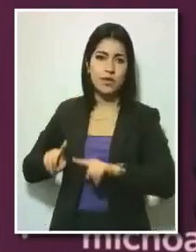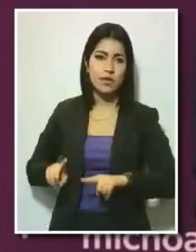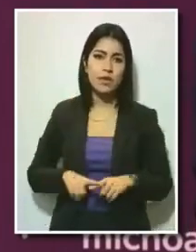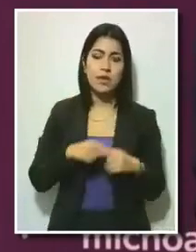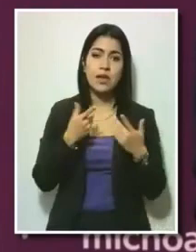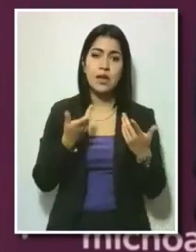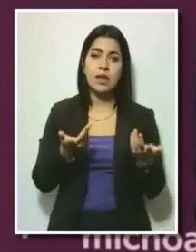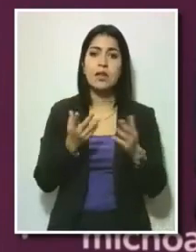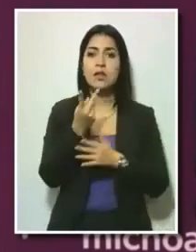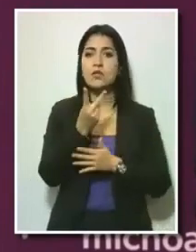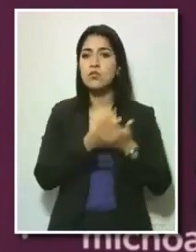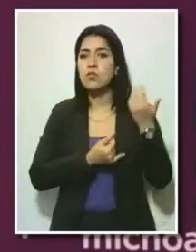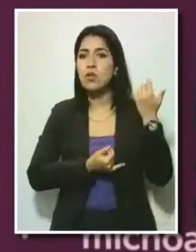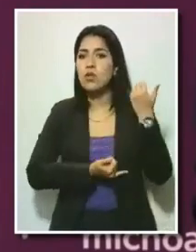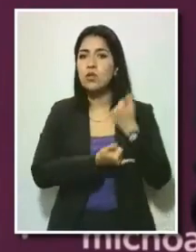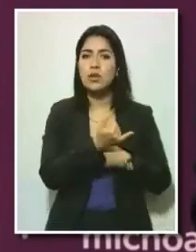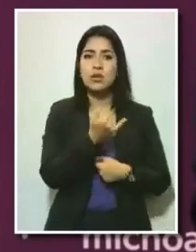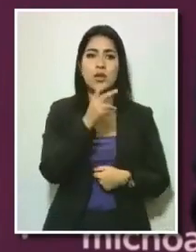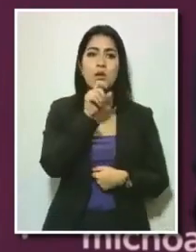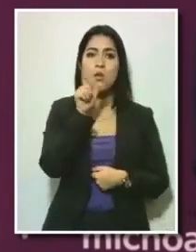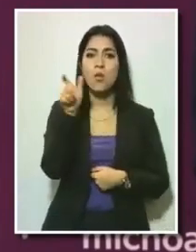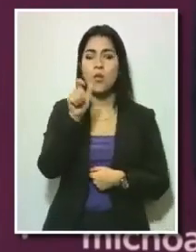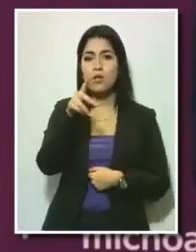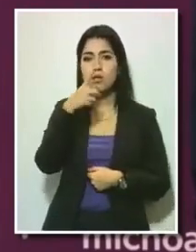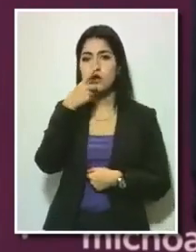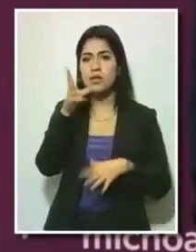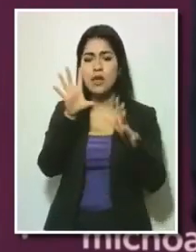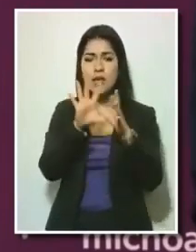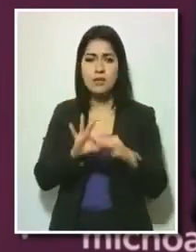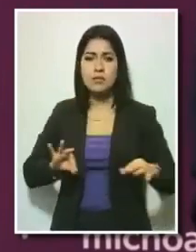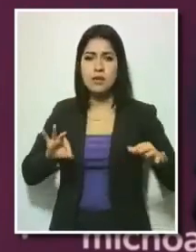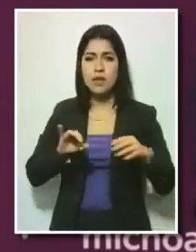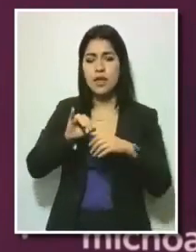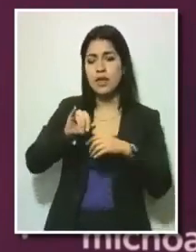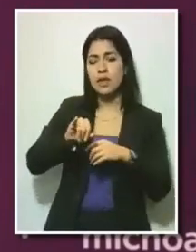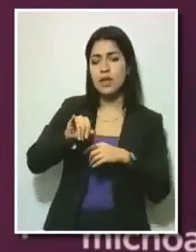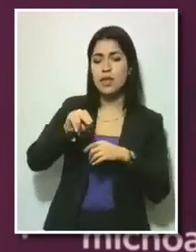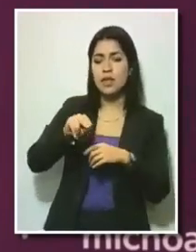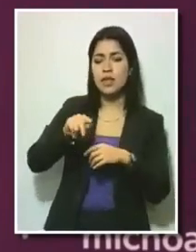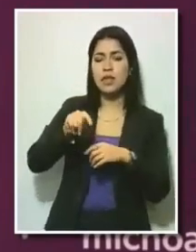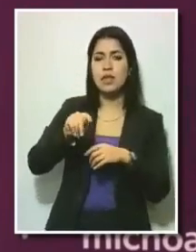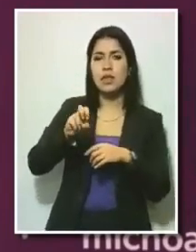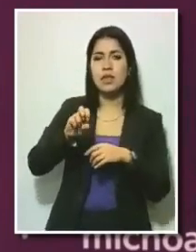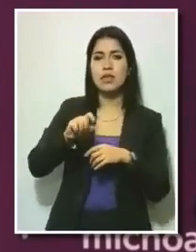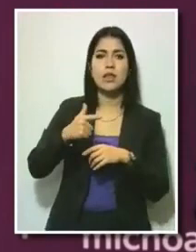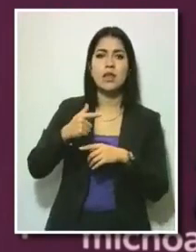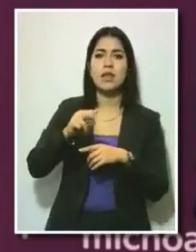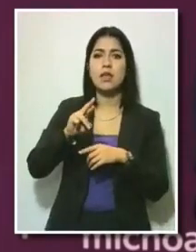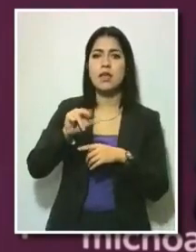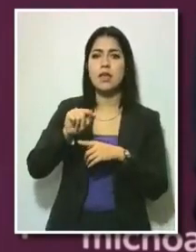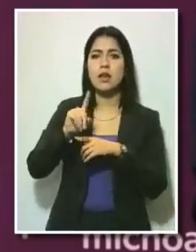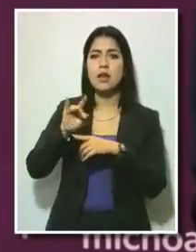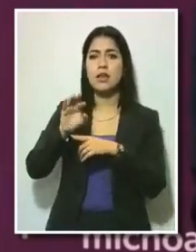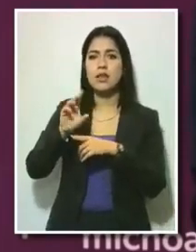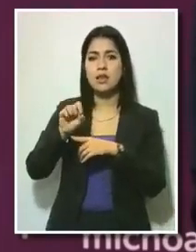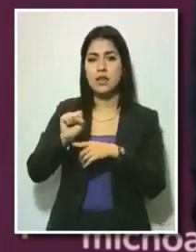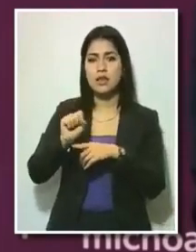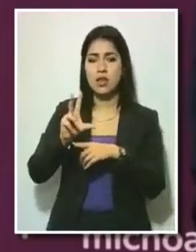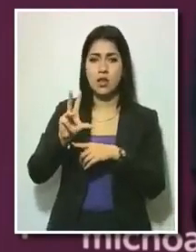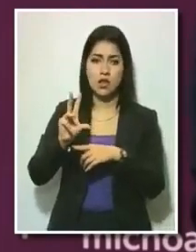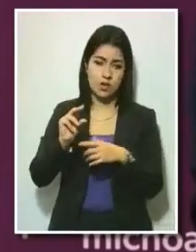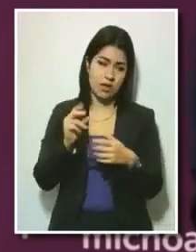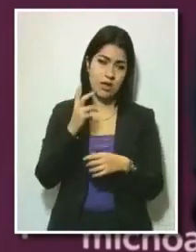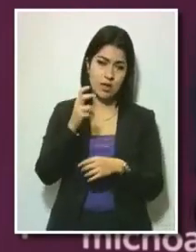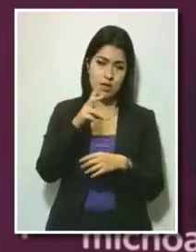denominaciones o proyectos. Cuando hablamos de integralidad del conocimiento y no parcialidad,